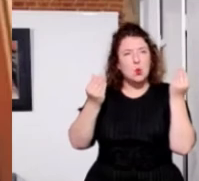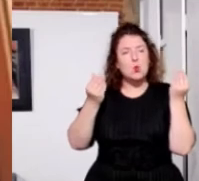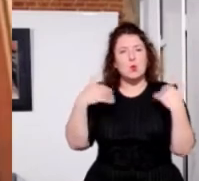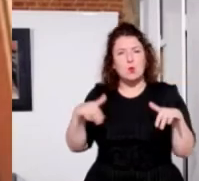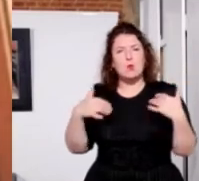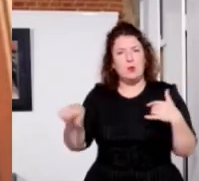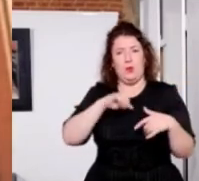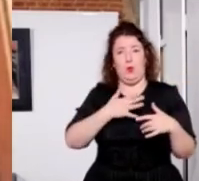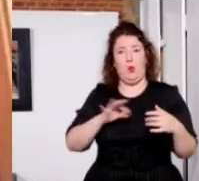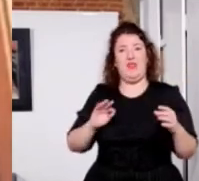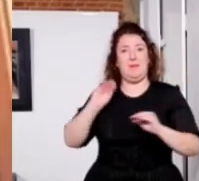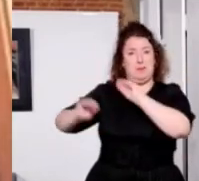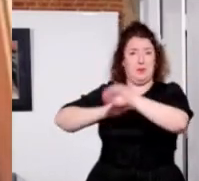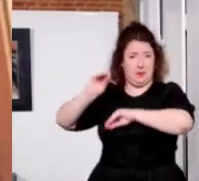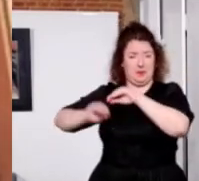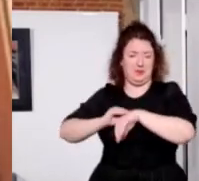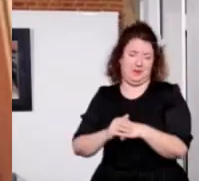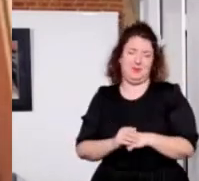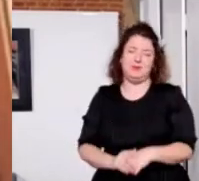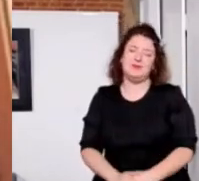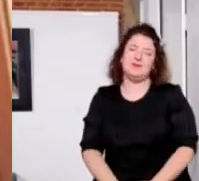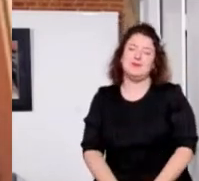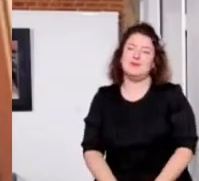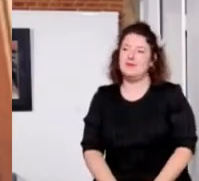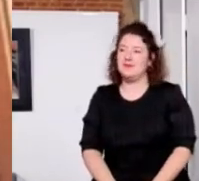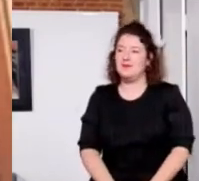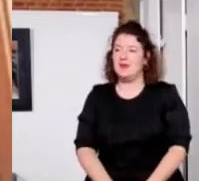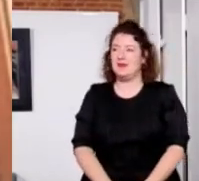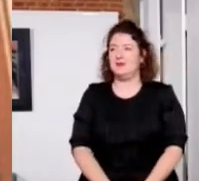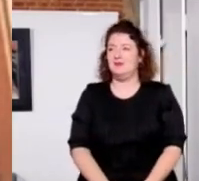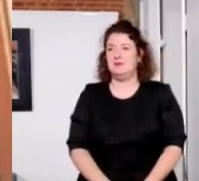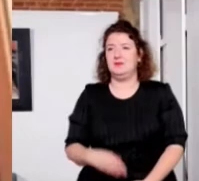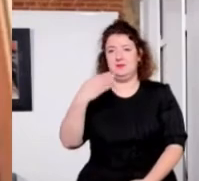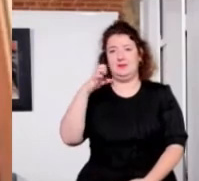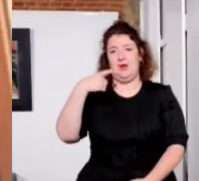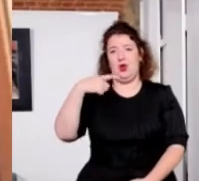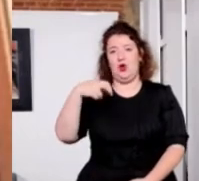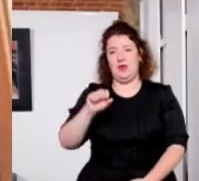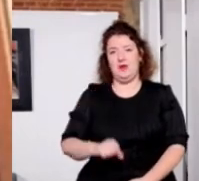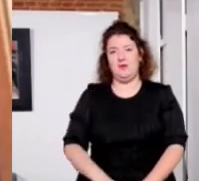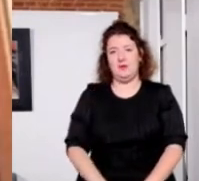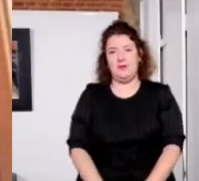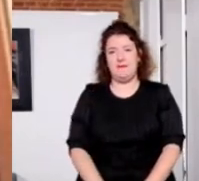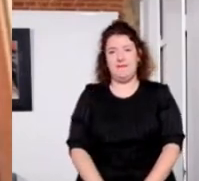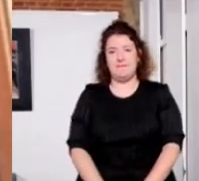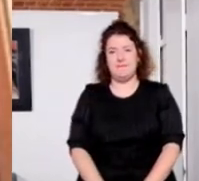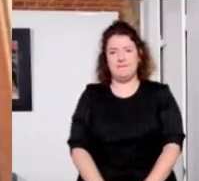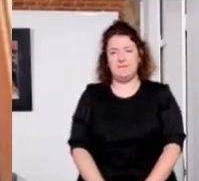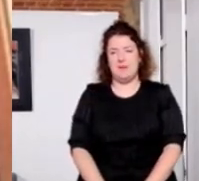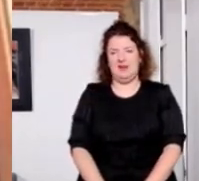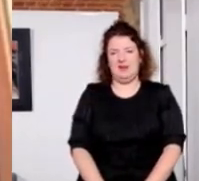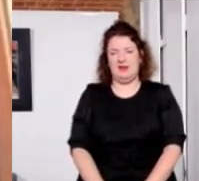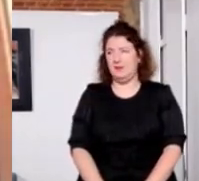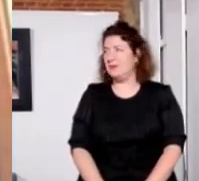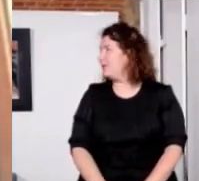podremos compartir con ellos al finalizar su ponencia. Pues dejamos con Begoña. Gracias. Hola,